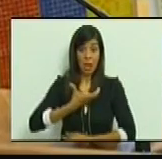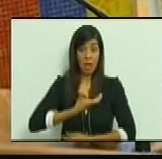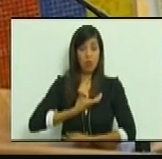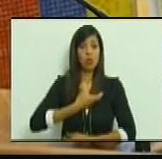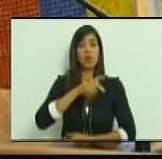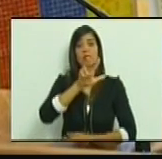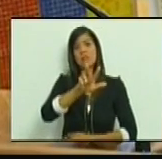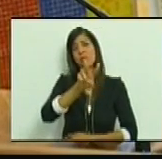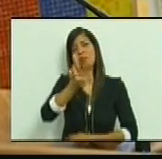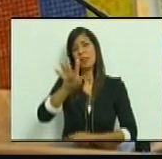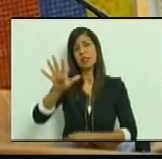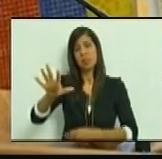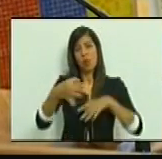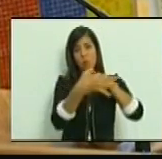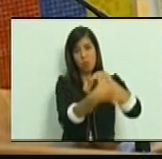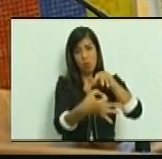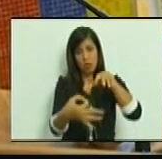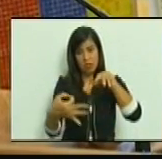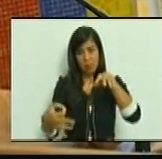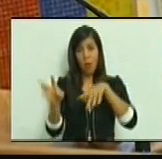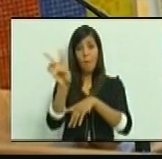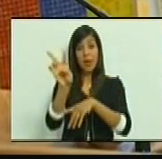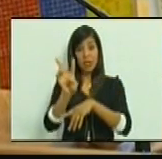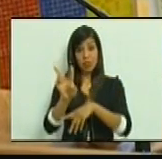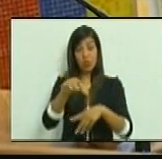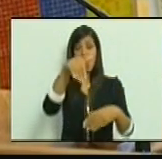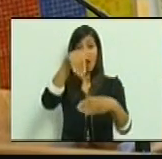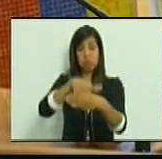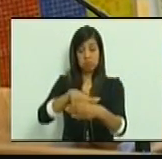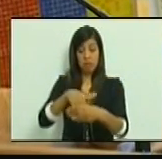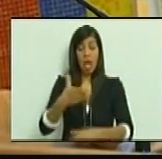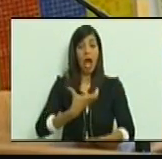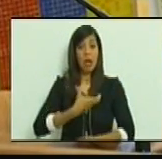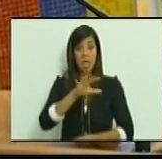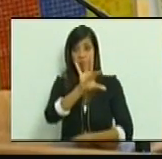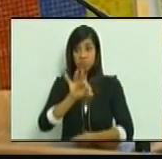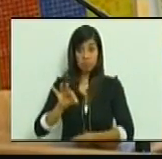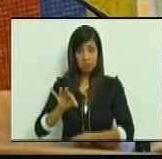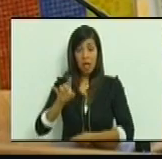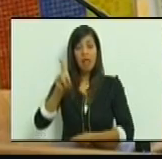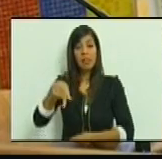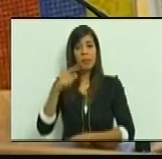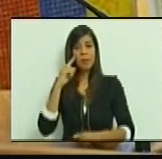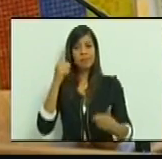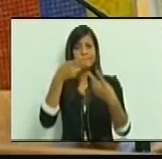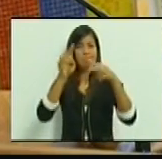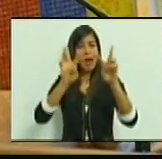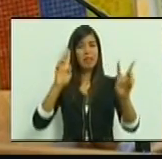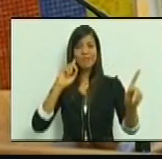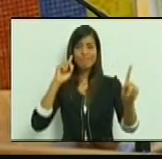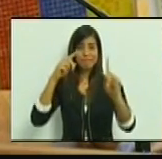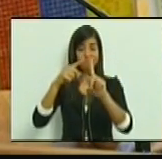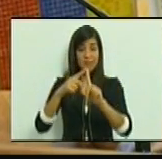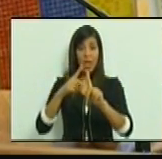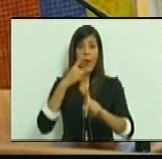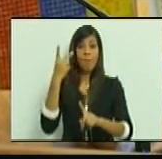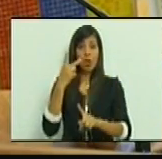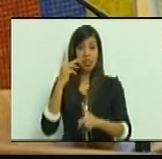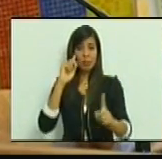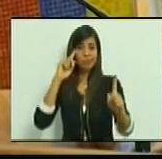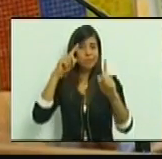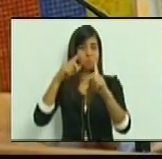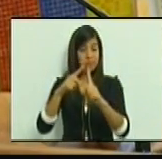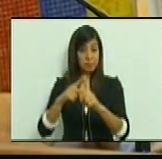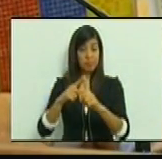paz, la soberanía nacional en la República Bolivariana de Venezuela, así como reconducir el cauce político electoral a